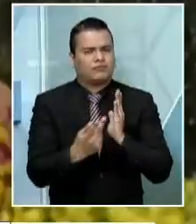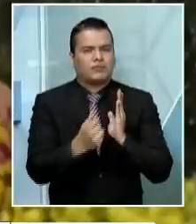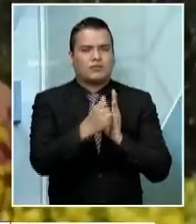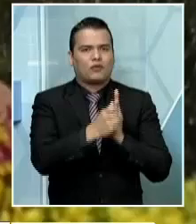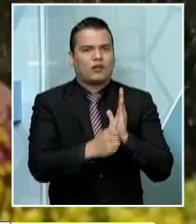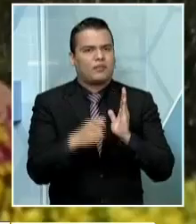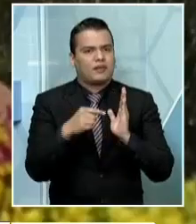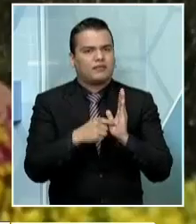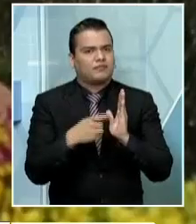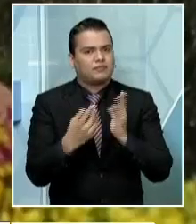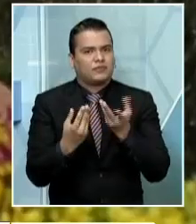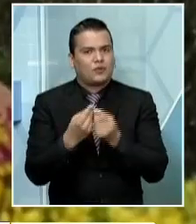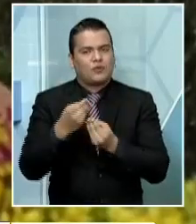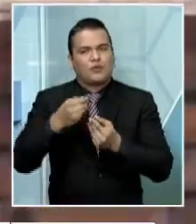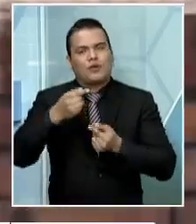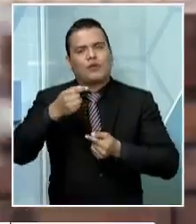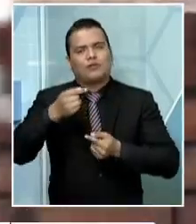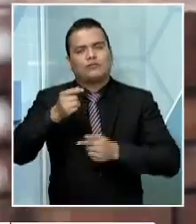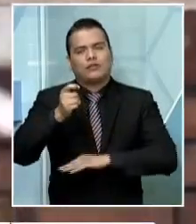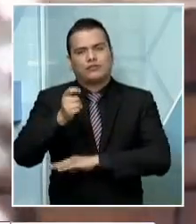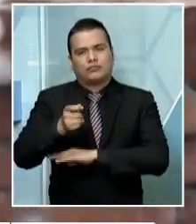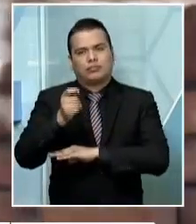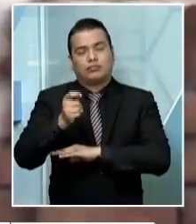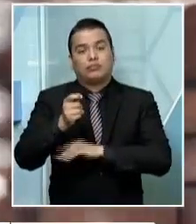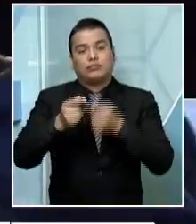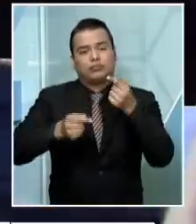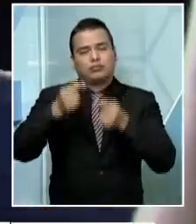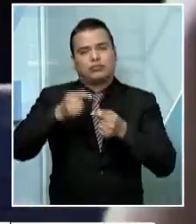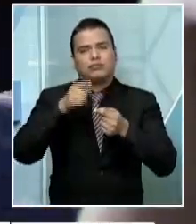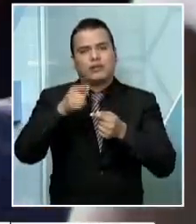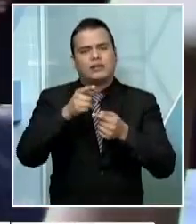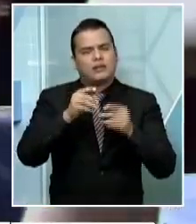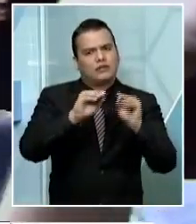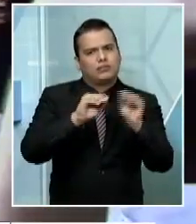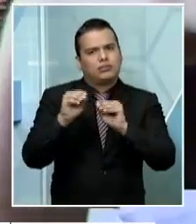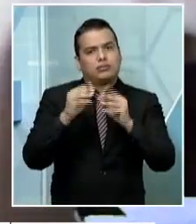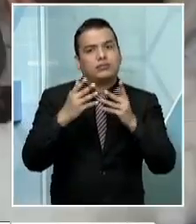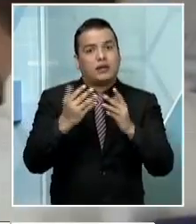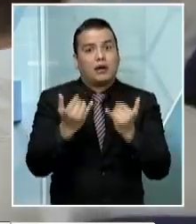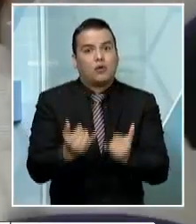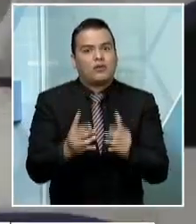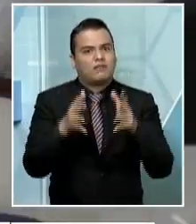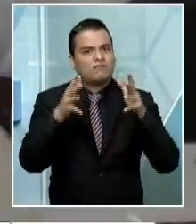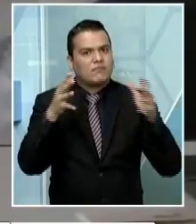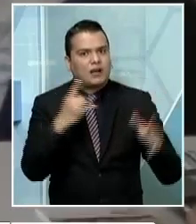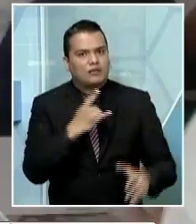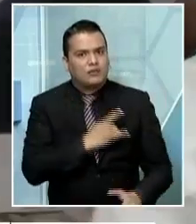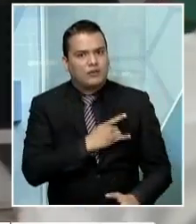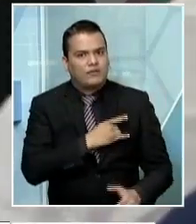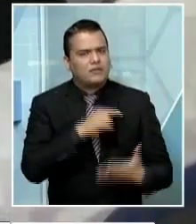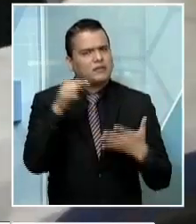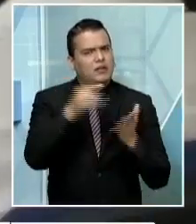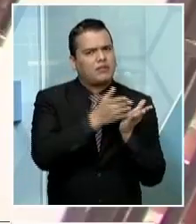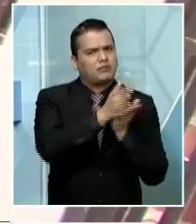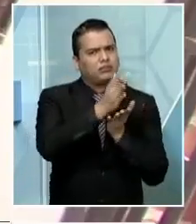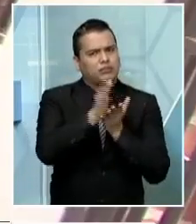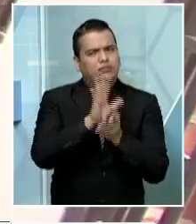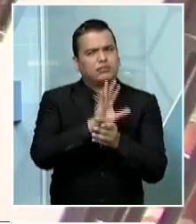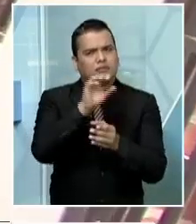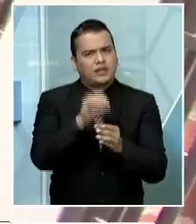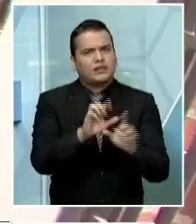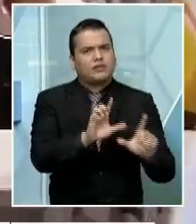para capacitar a los contadores de la región, hoy se convirtió en un campus universitario con programas de pregrado, especialización, maestrías